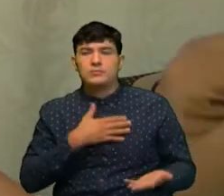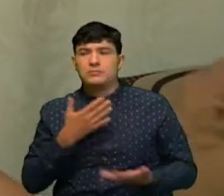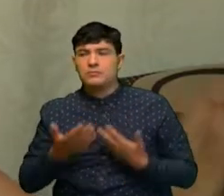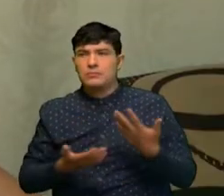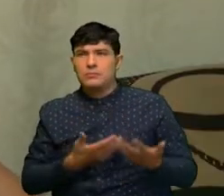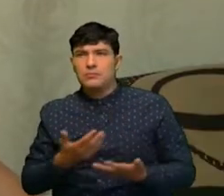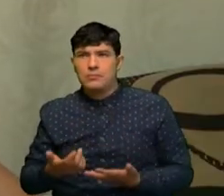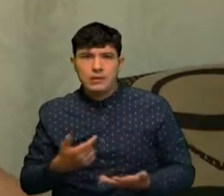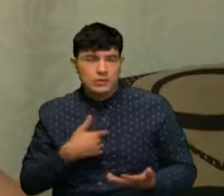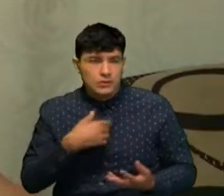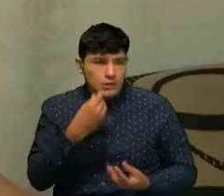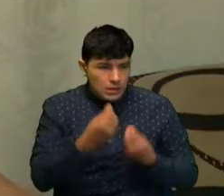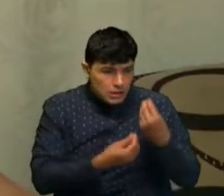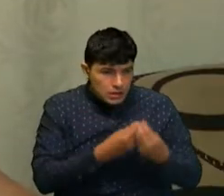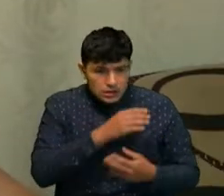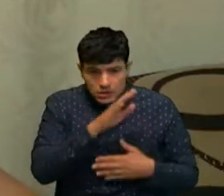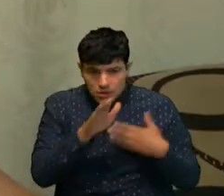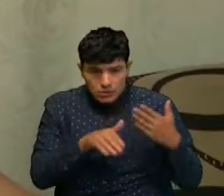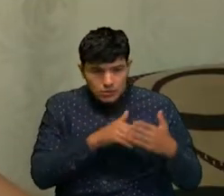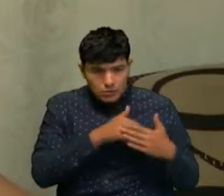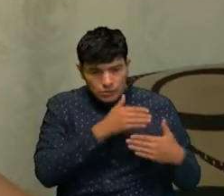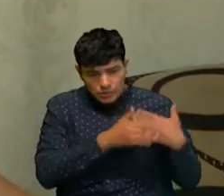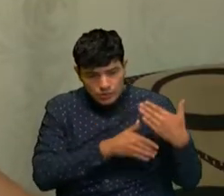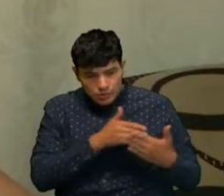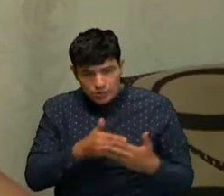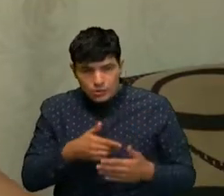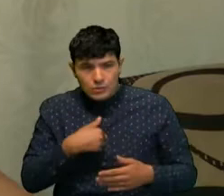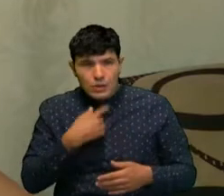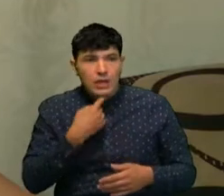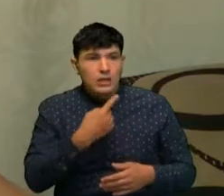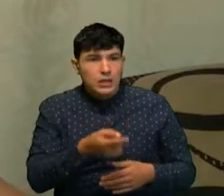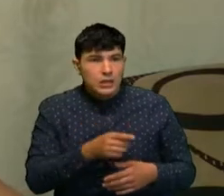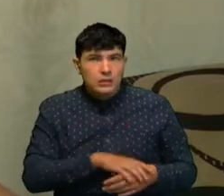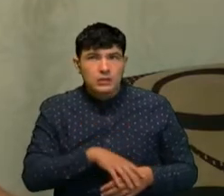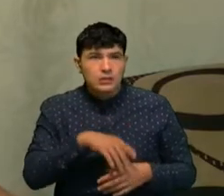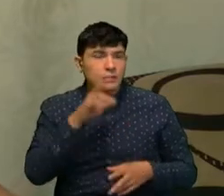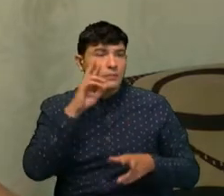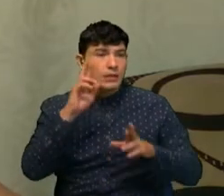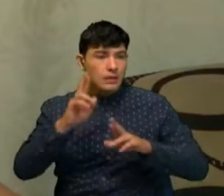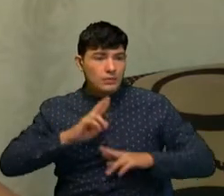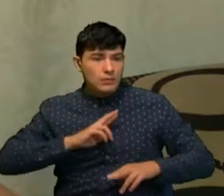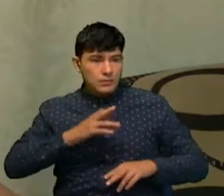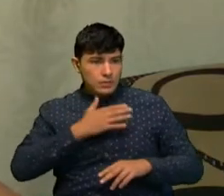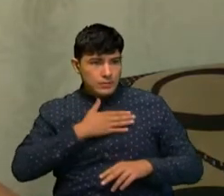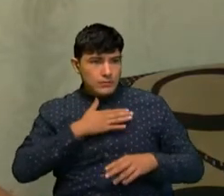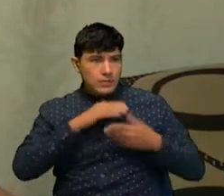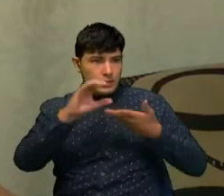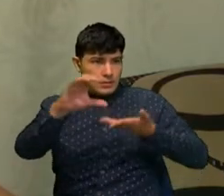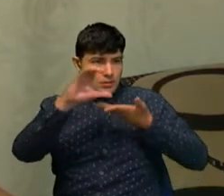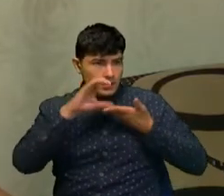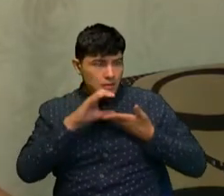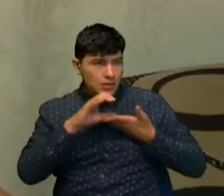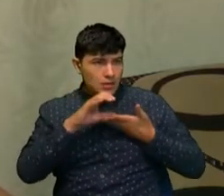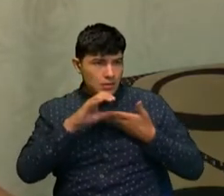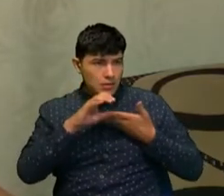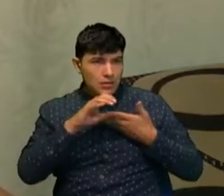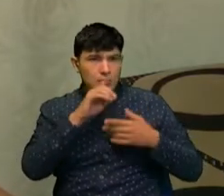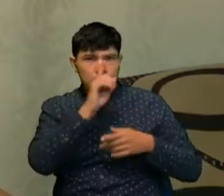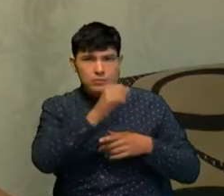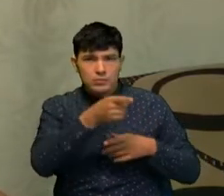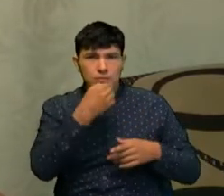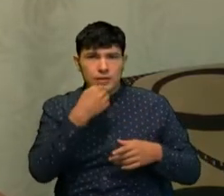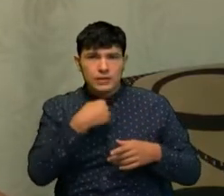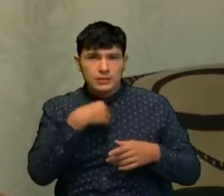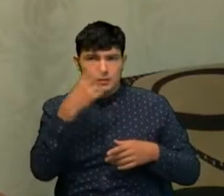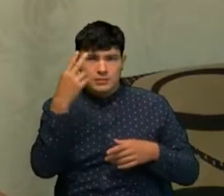yo hice todo y les dije allá que si no me iban a reconocer algo de liquidación. Entonces me dijeron que